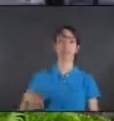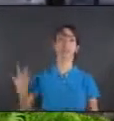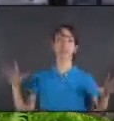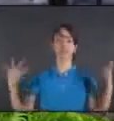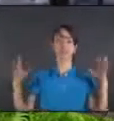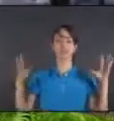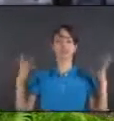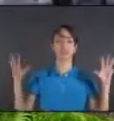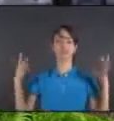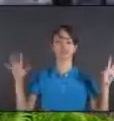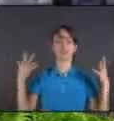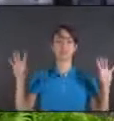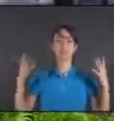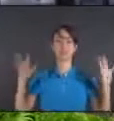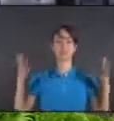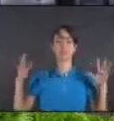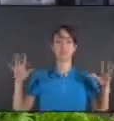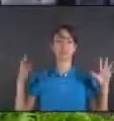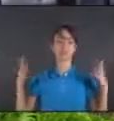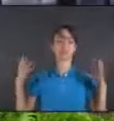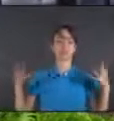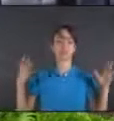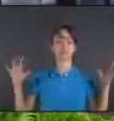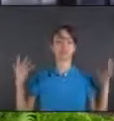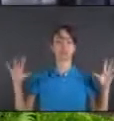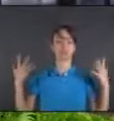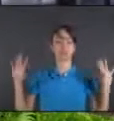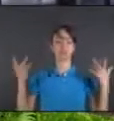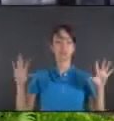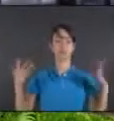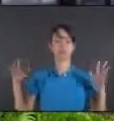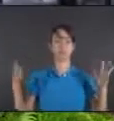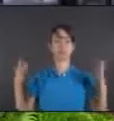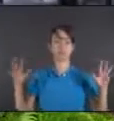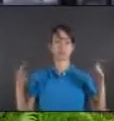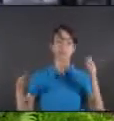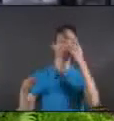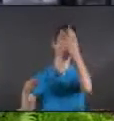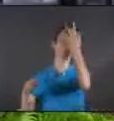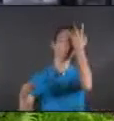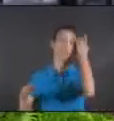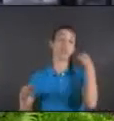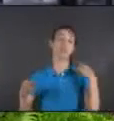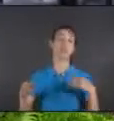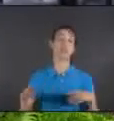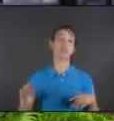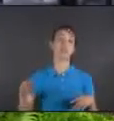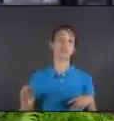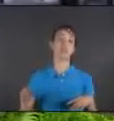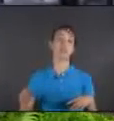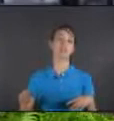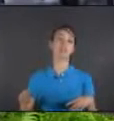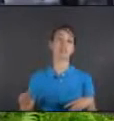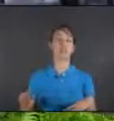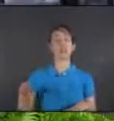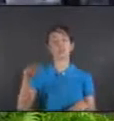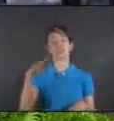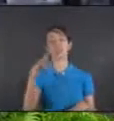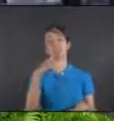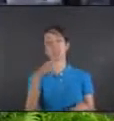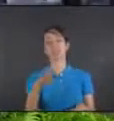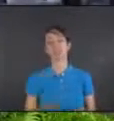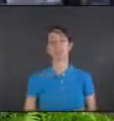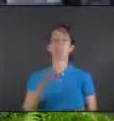tu relación con tu cónyuge, con tu relación con tus hijos, que ya se había perdido, que ya lo dabas